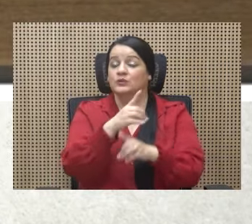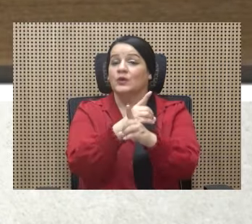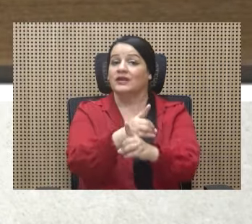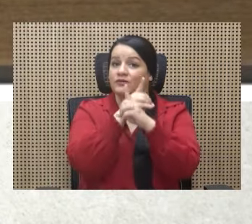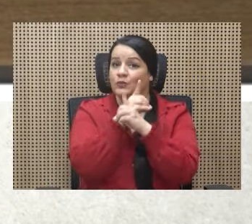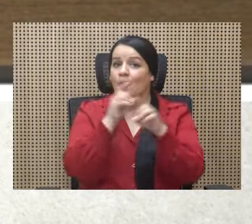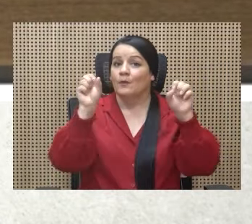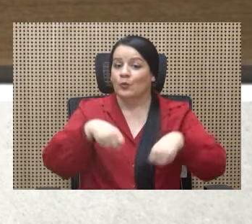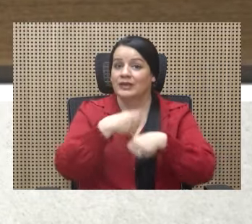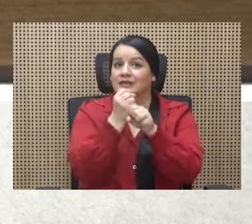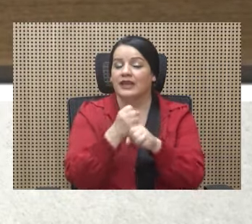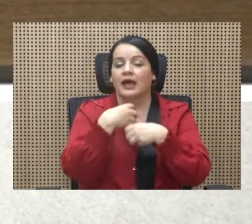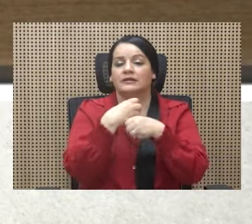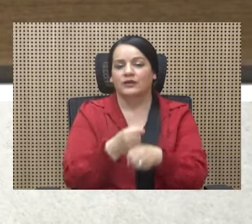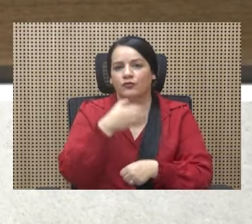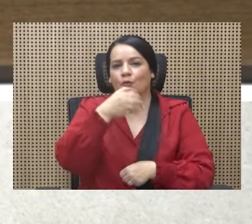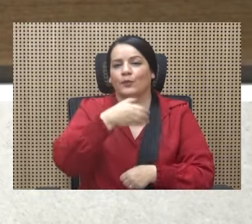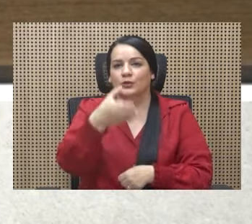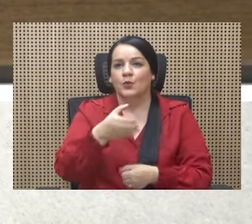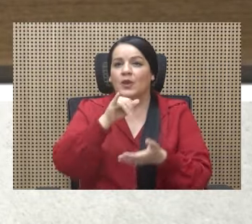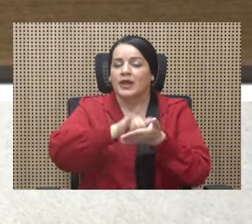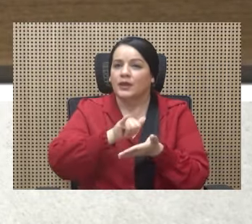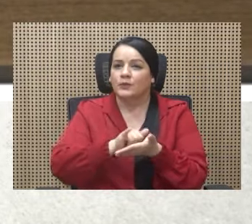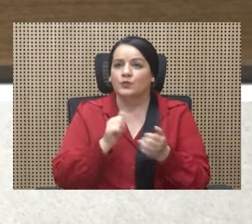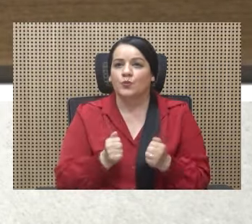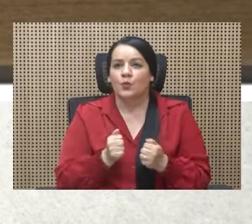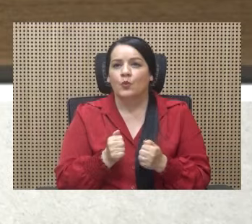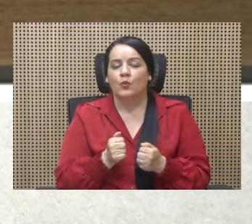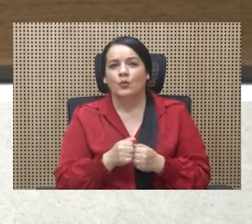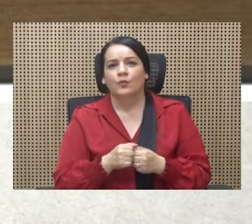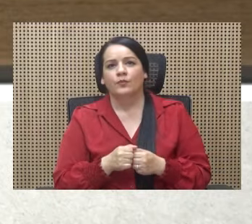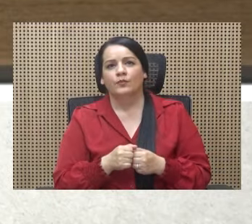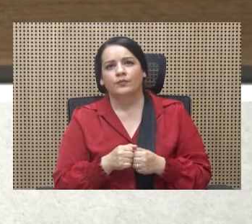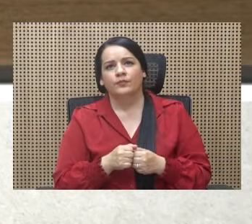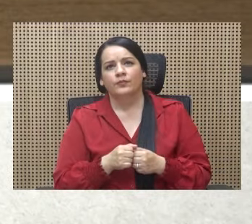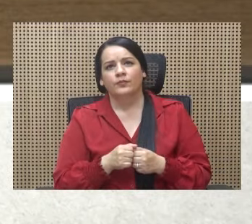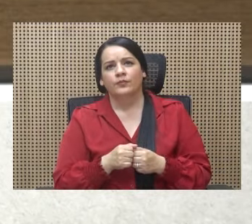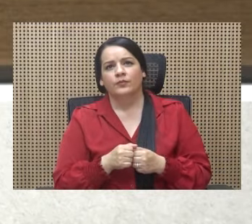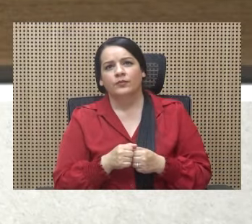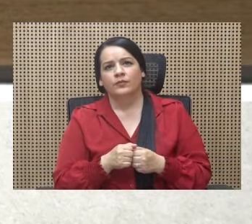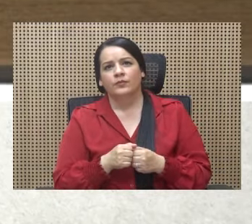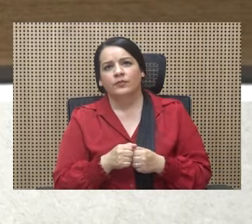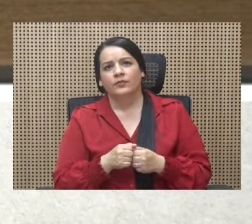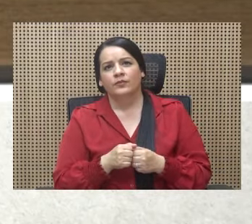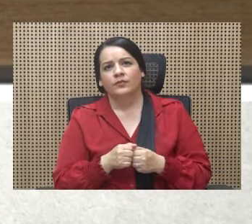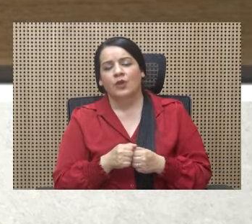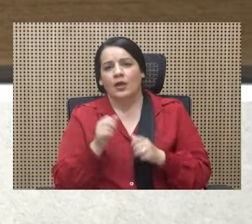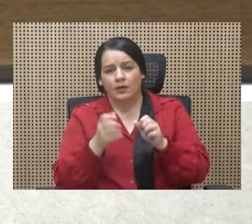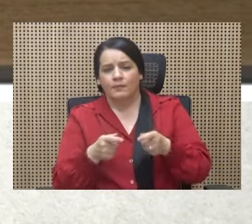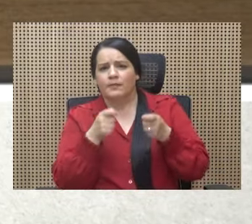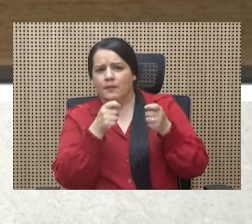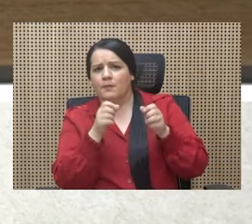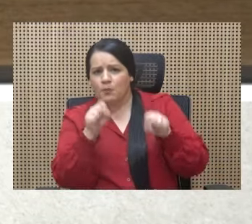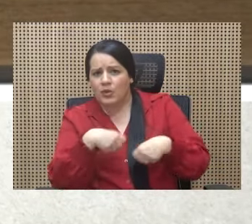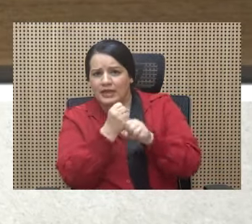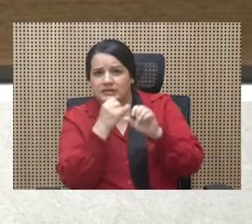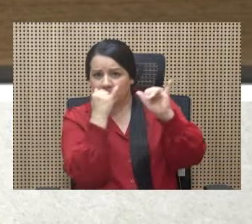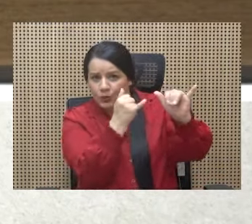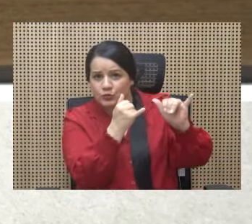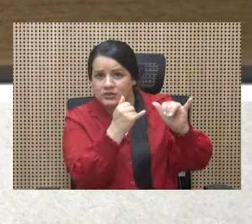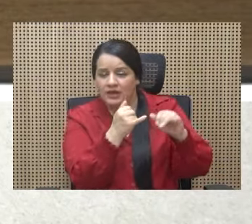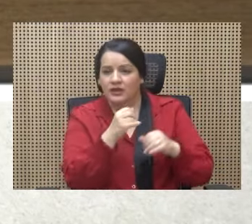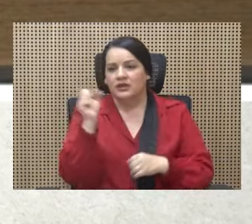recomendaciones ese sentido es que denuncias deber presentar denuncias puede hacer Sí claro en caso de